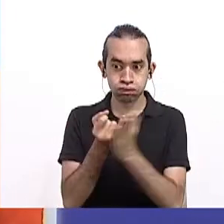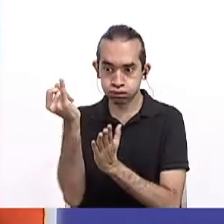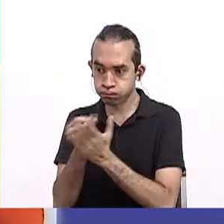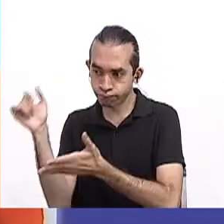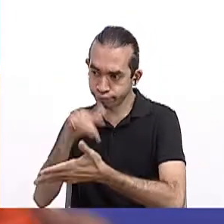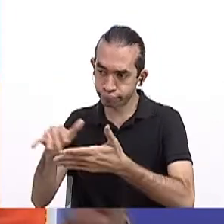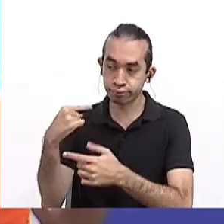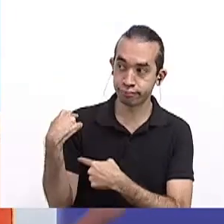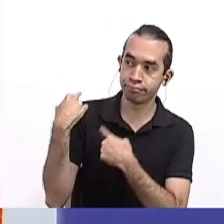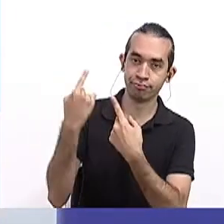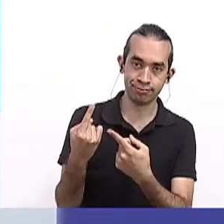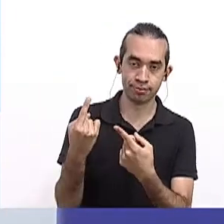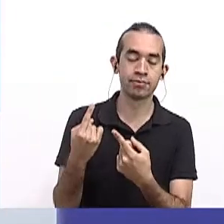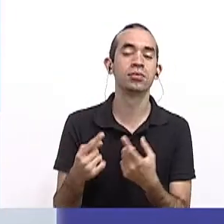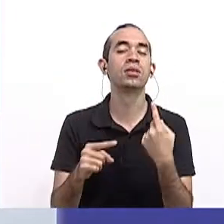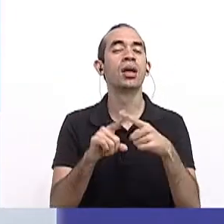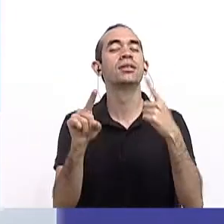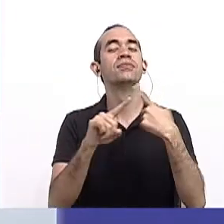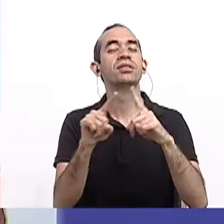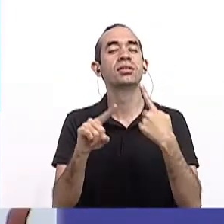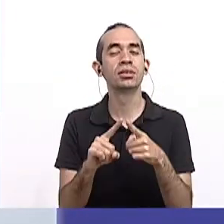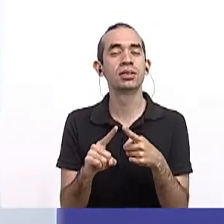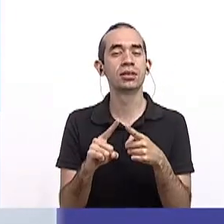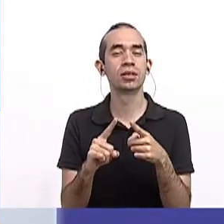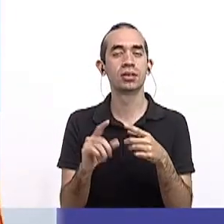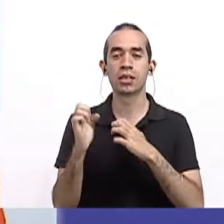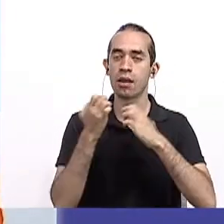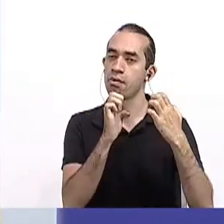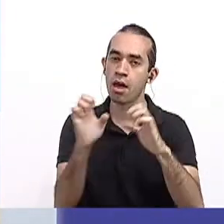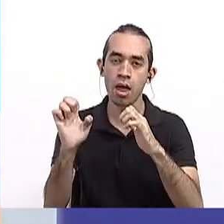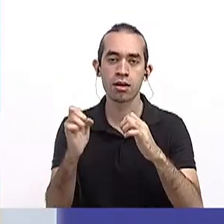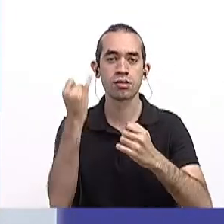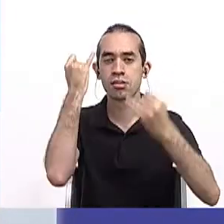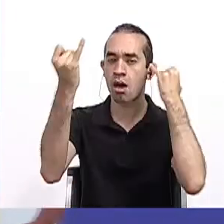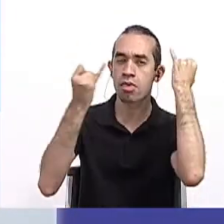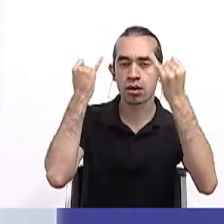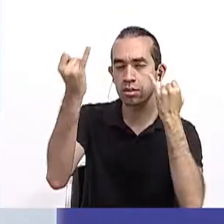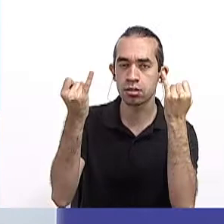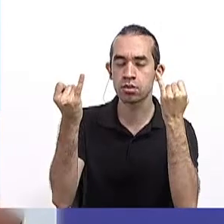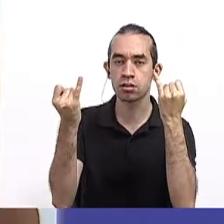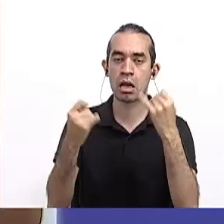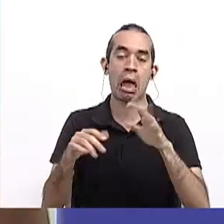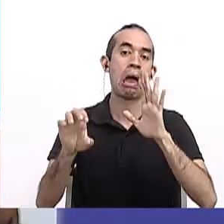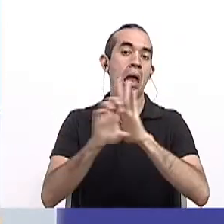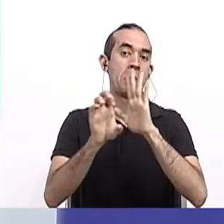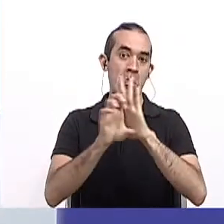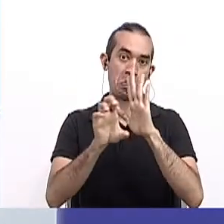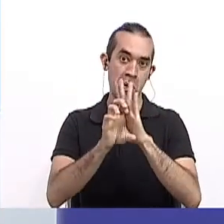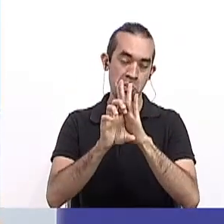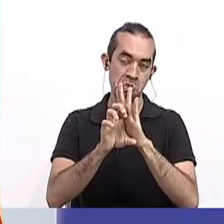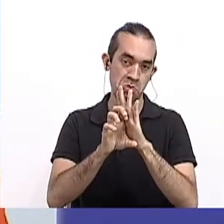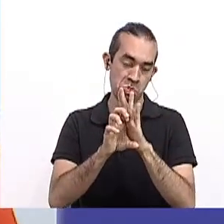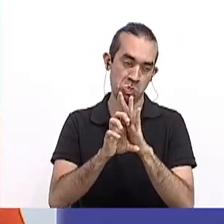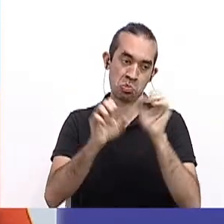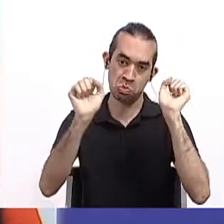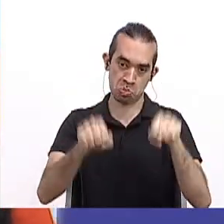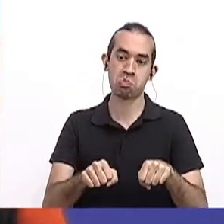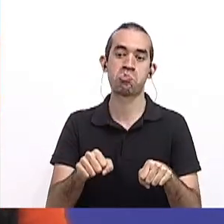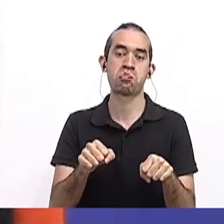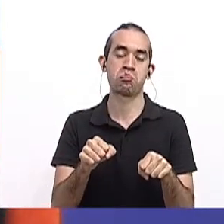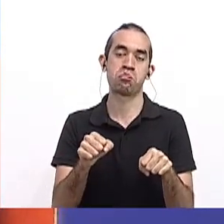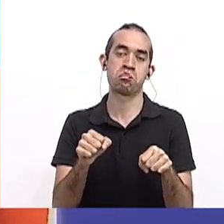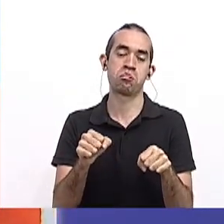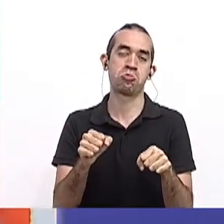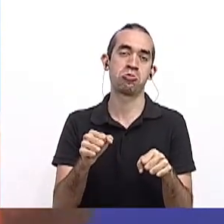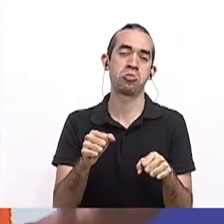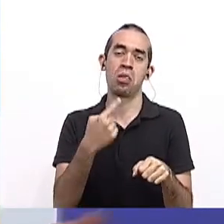últimos años y hay diferentes estrategias o iniciativas. Puedo mencionarles, además de esta red